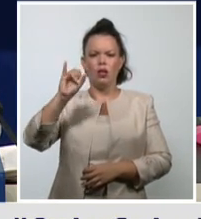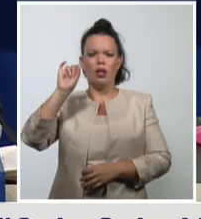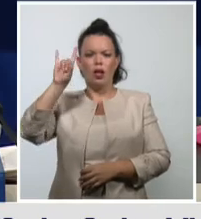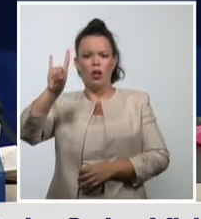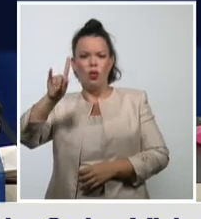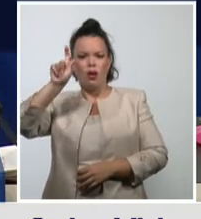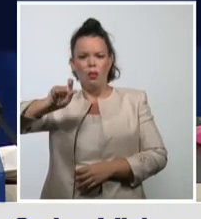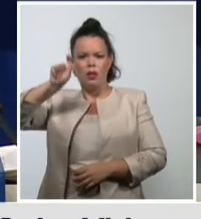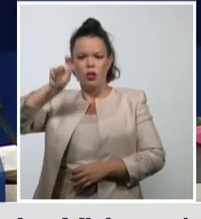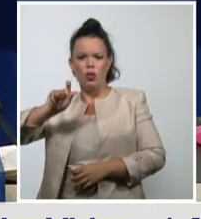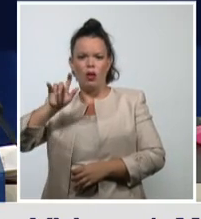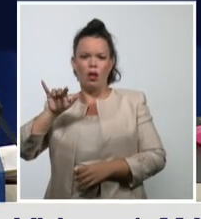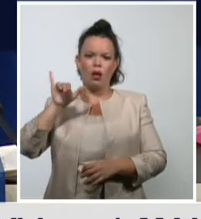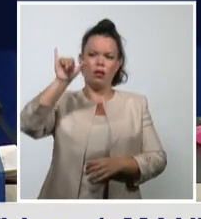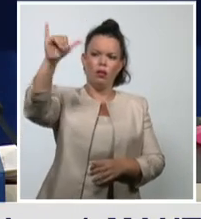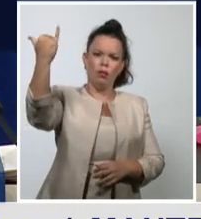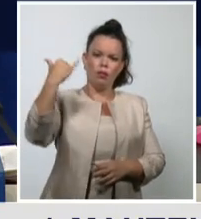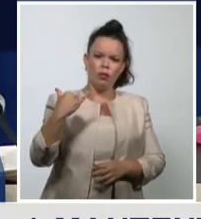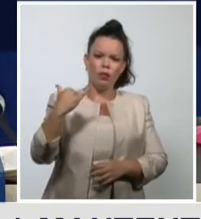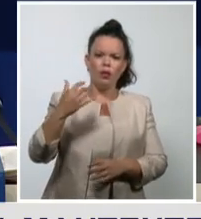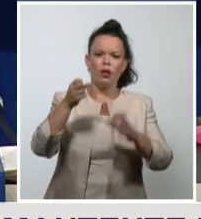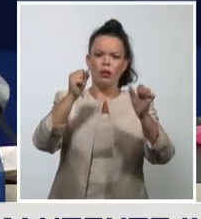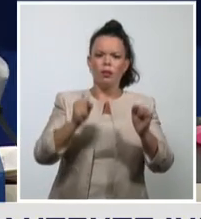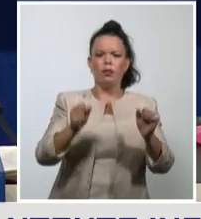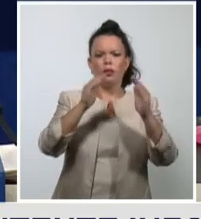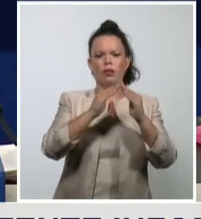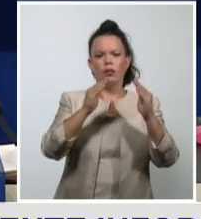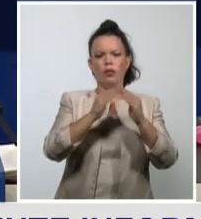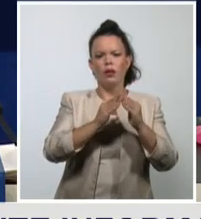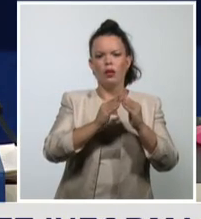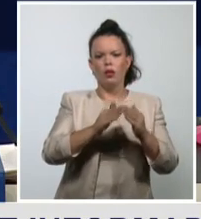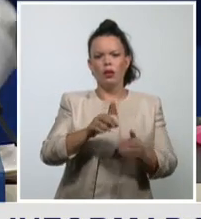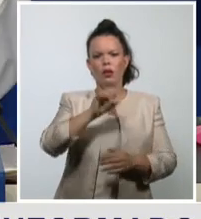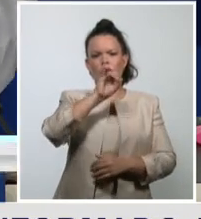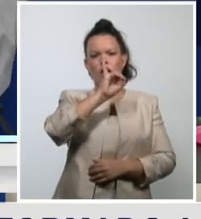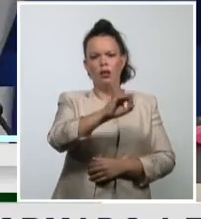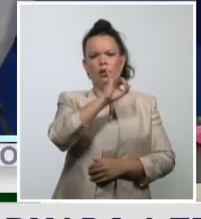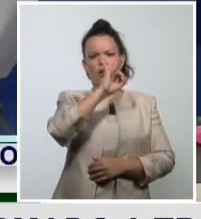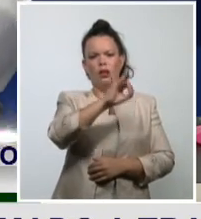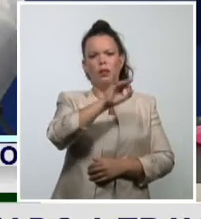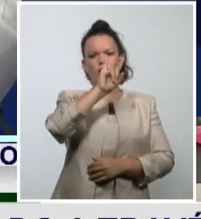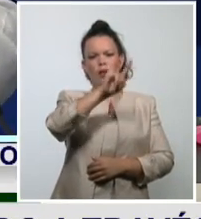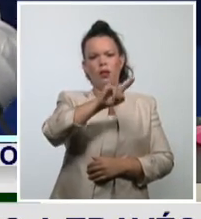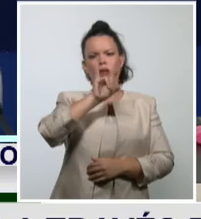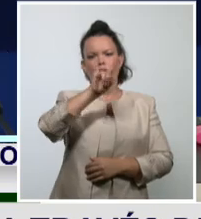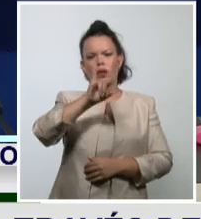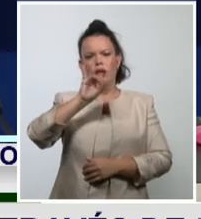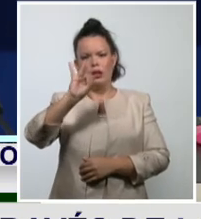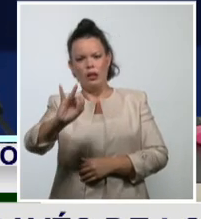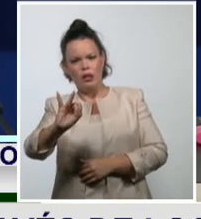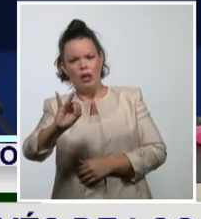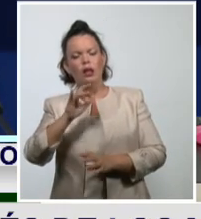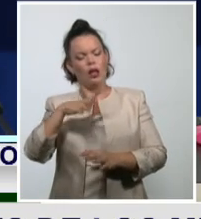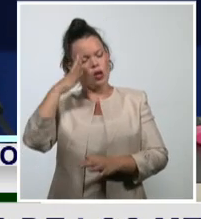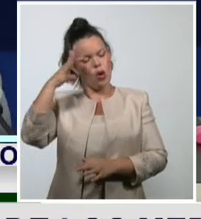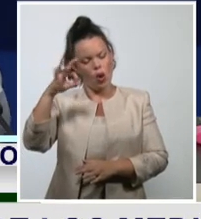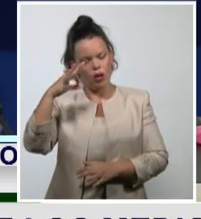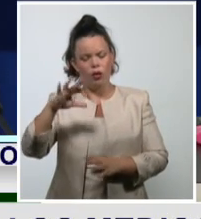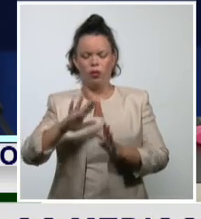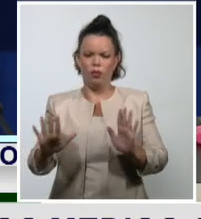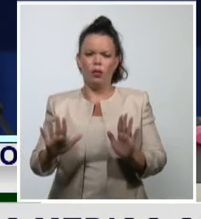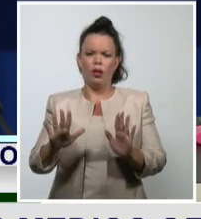hospedados en casa de arrendamiento 947, con la misma situación que hemos modificado. Es lógico que esto no tenga